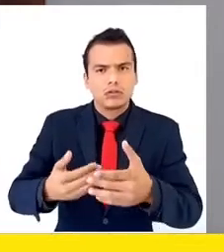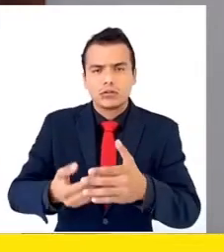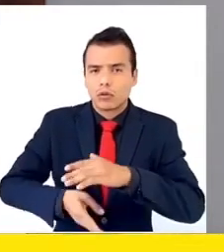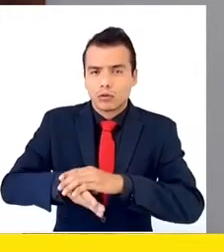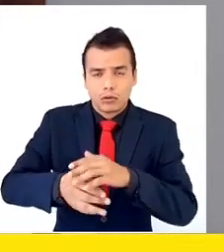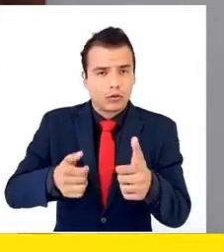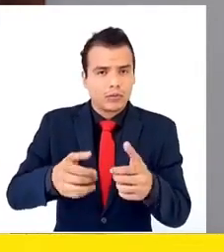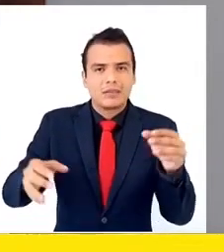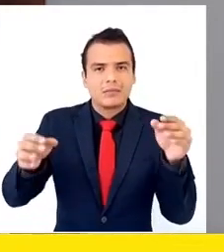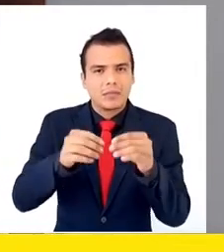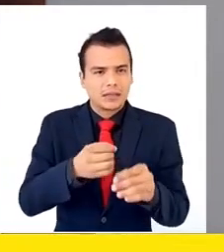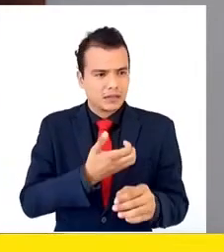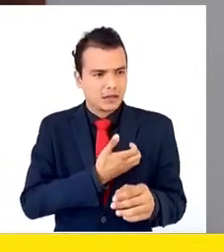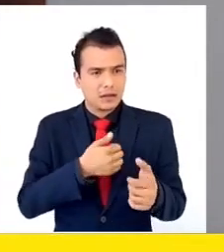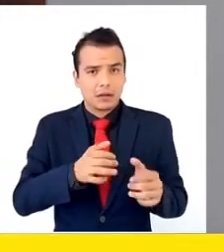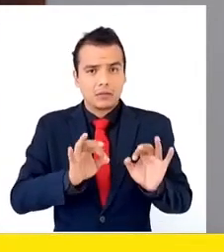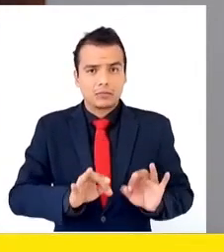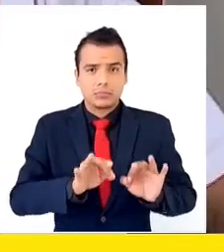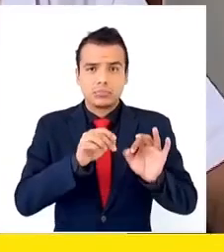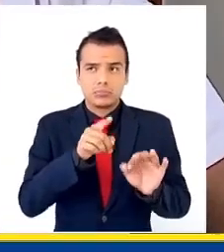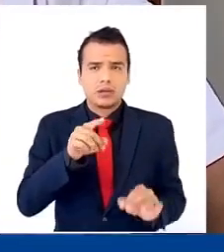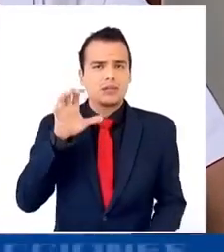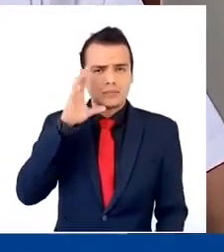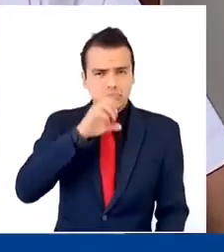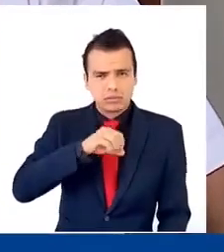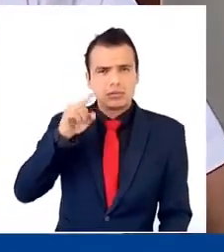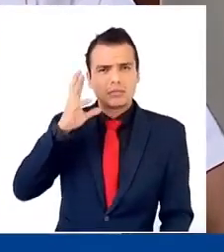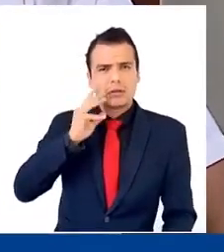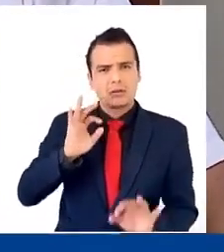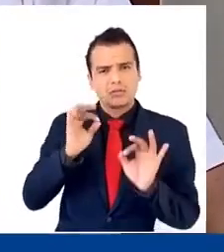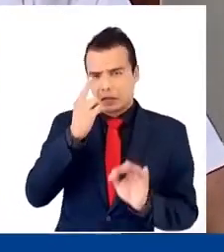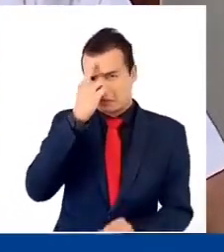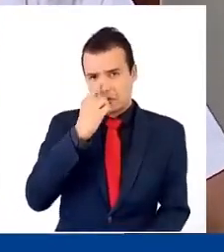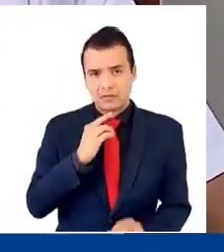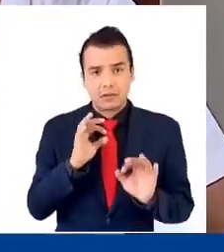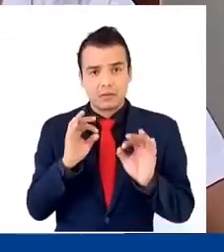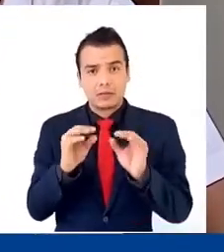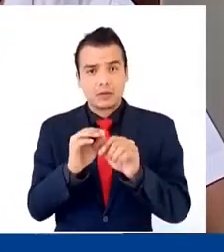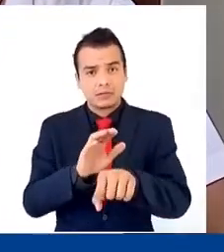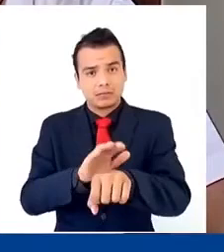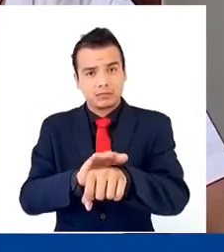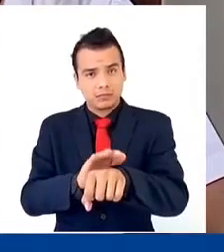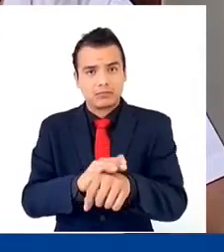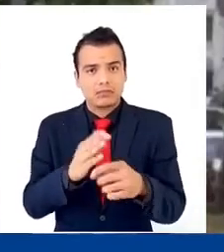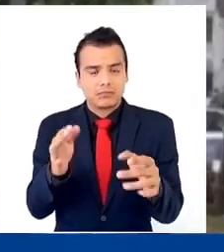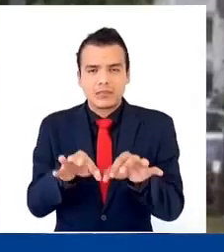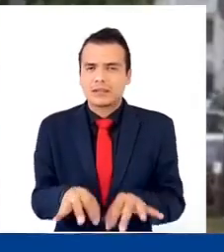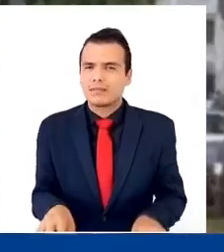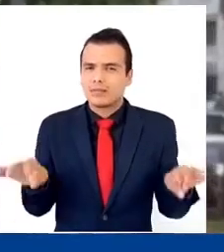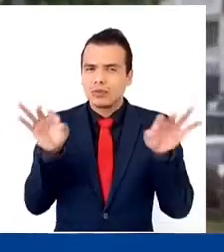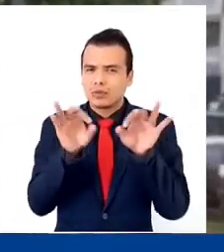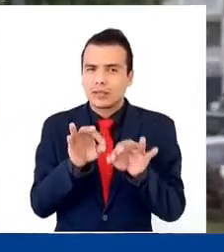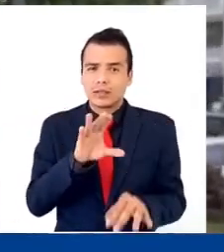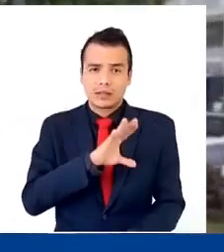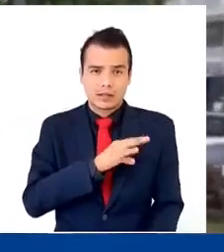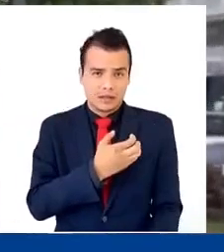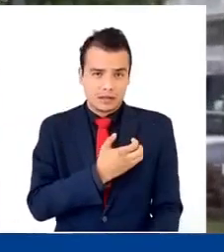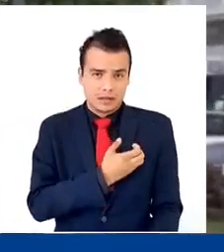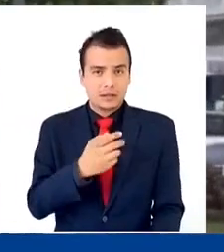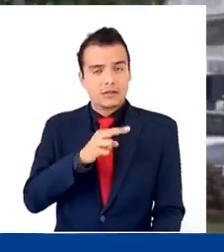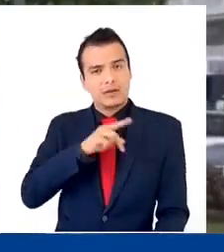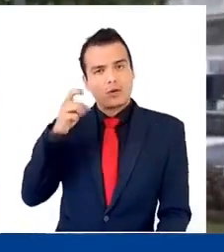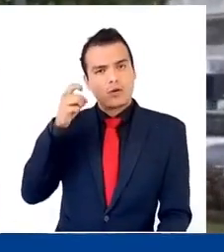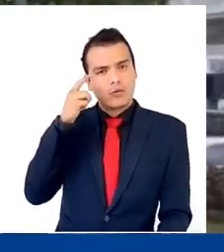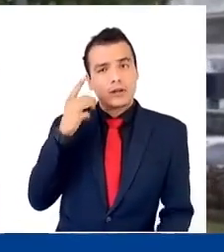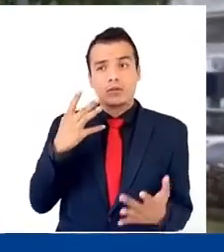alcaldía para demostrar que está preparado y que quiere llegar lejos. Gómez también es un llamado para unir esfuerzos entre el alcalde de Cali y el gobernador del Valle.